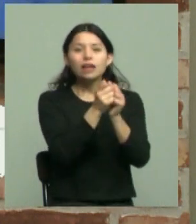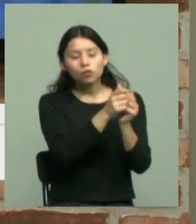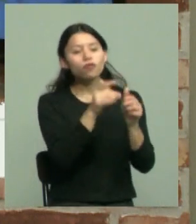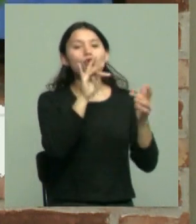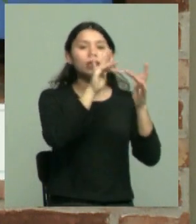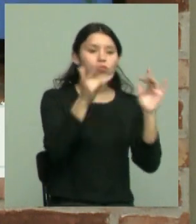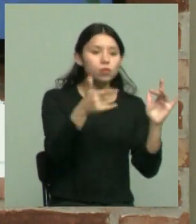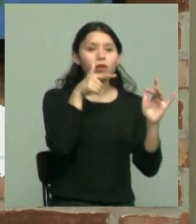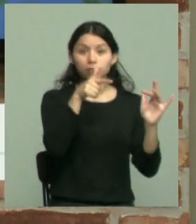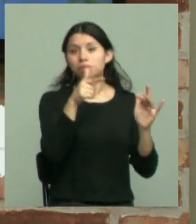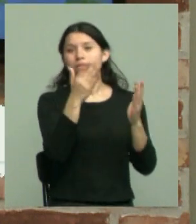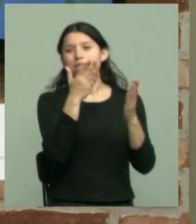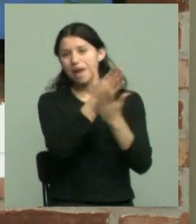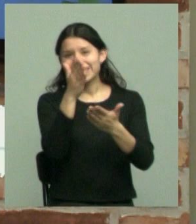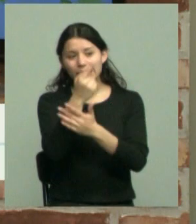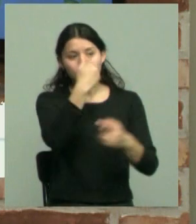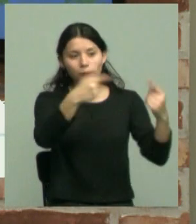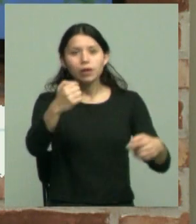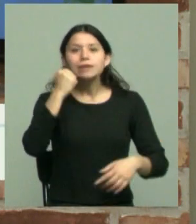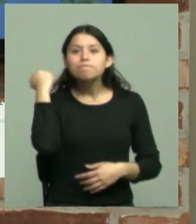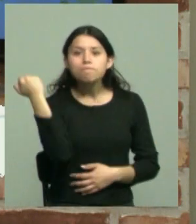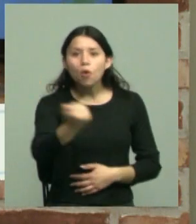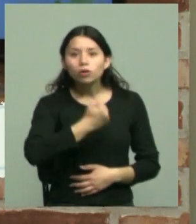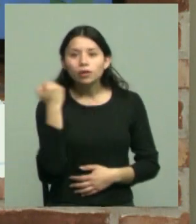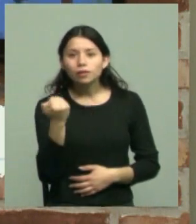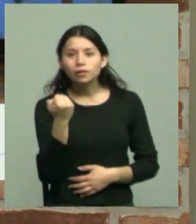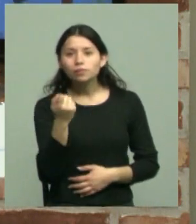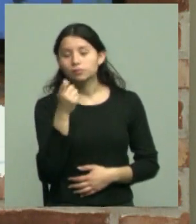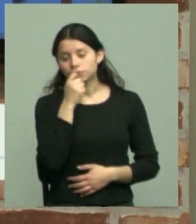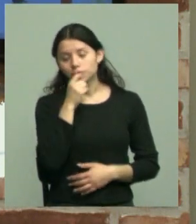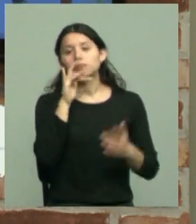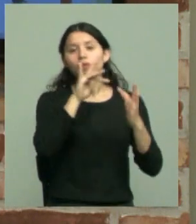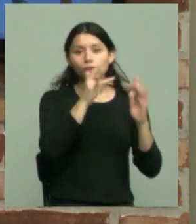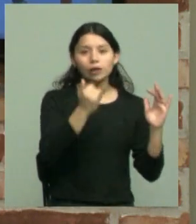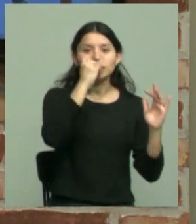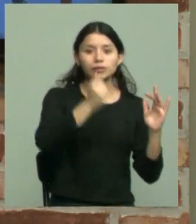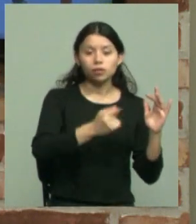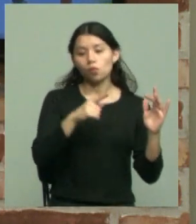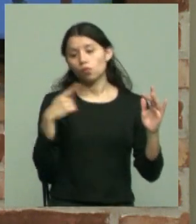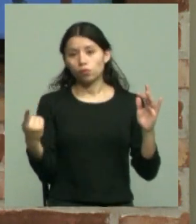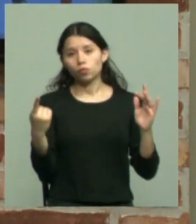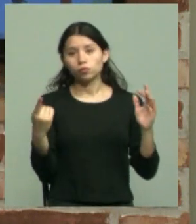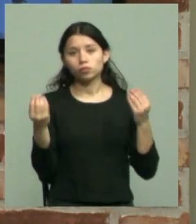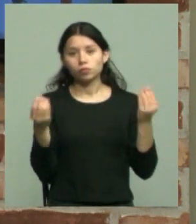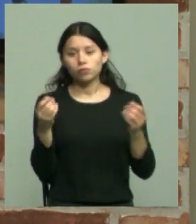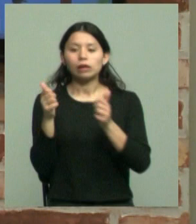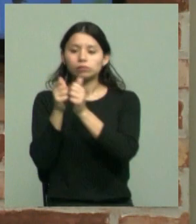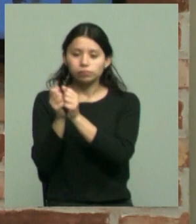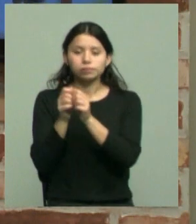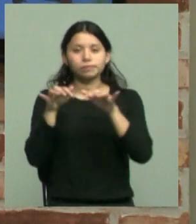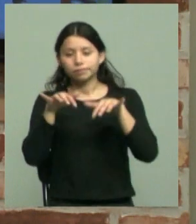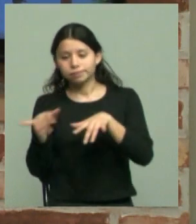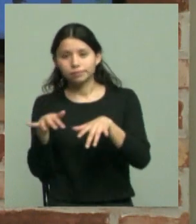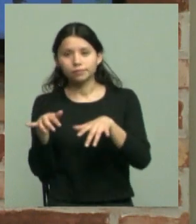fundamental. Desde dispositivos, puede ser la virtualidad, como también la utilización de distintos dispositivos tecnológicos en